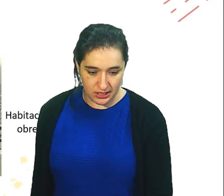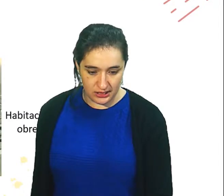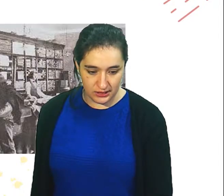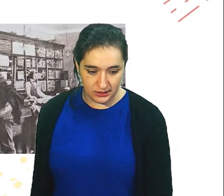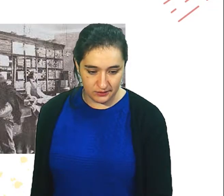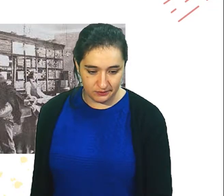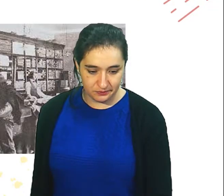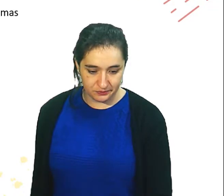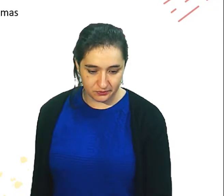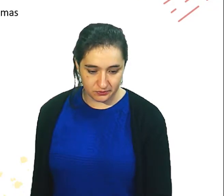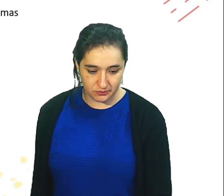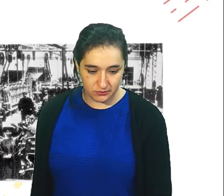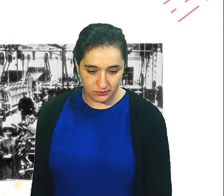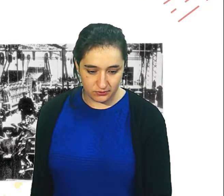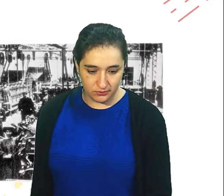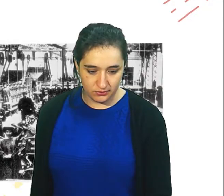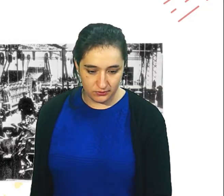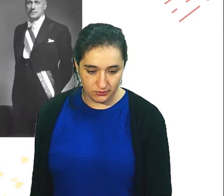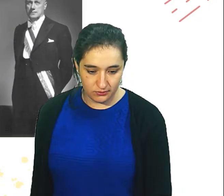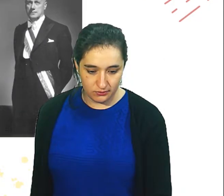volver atrás.